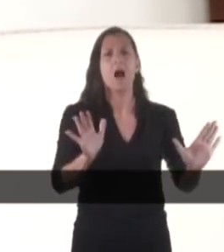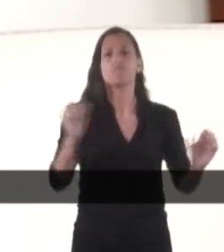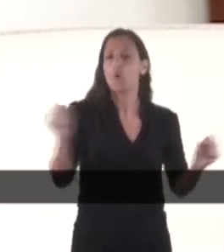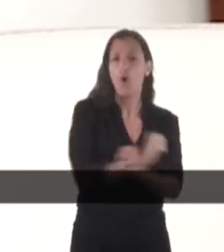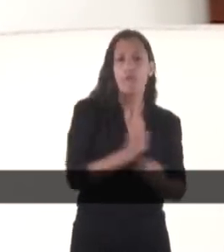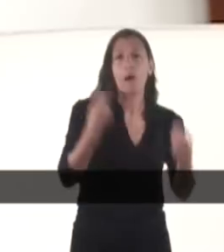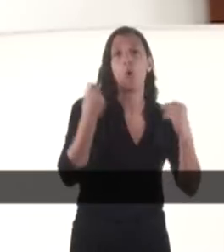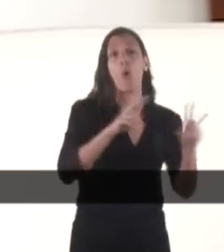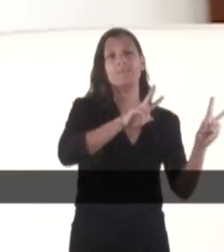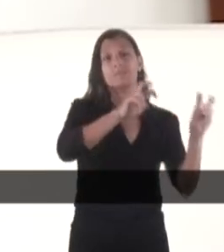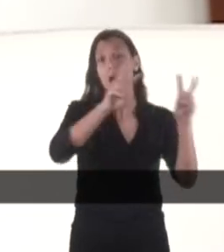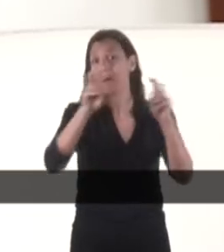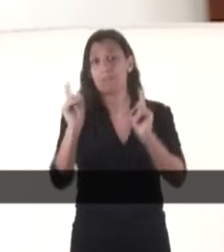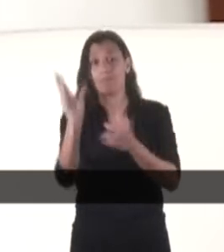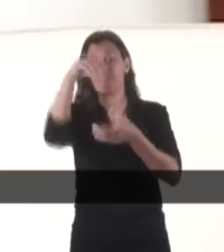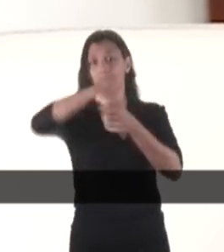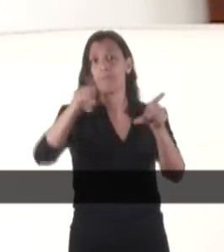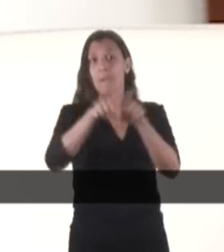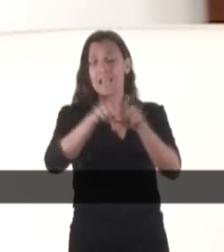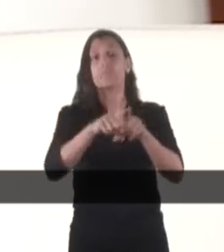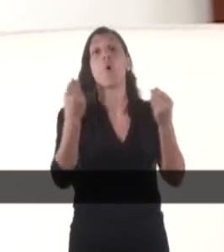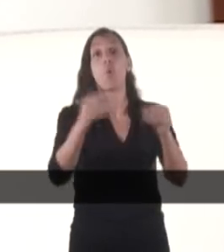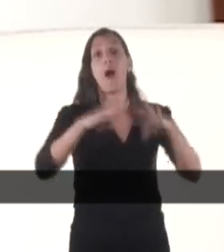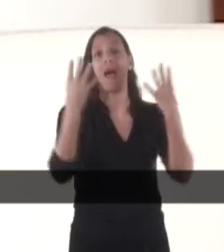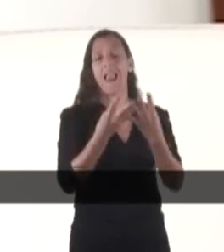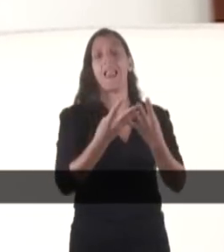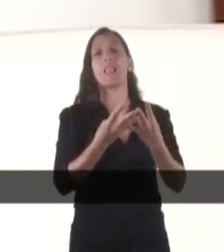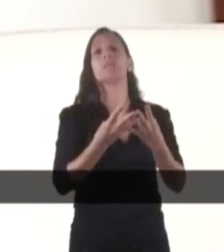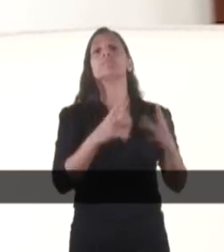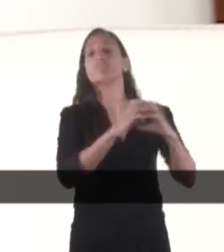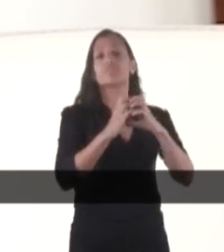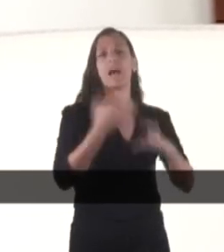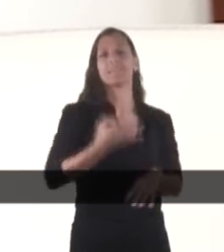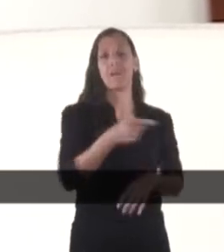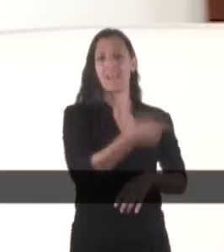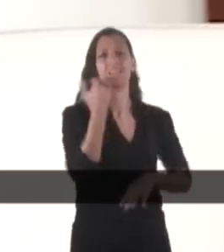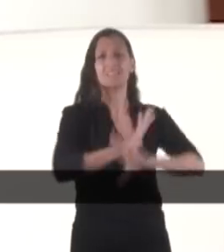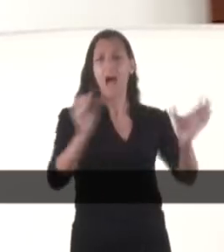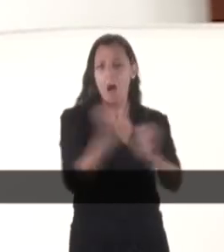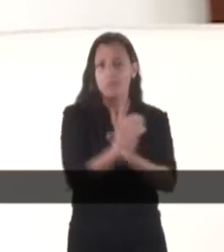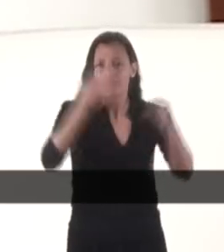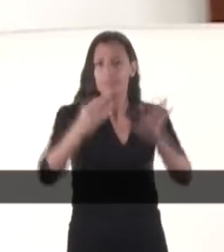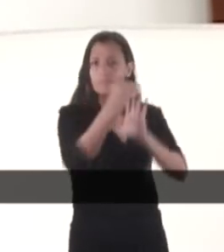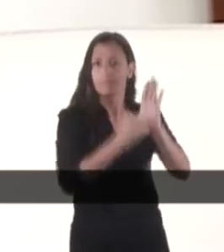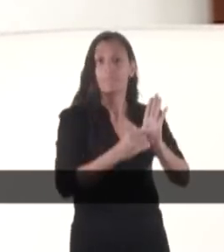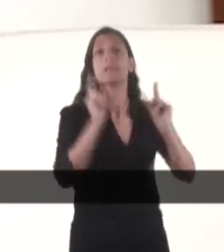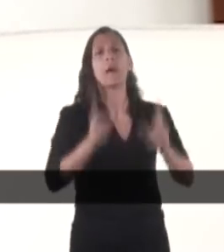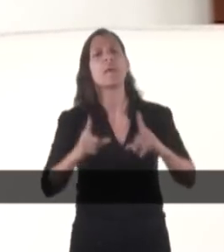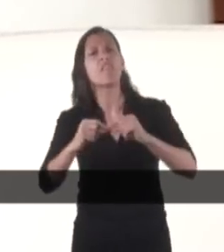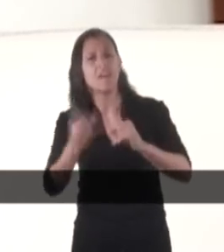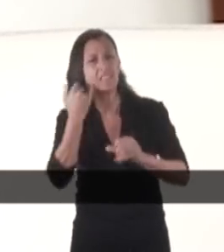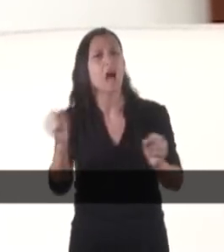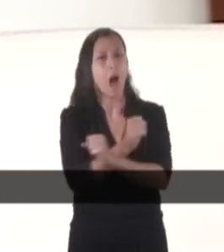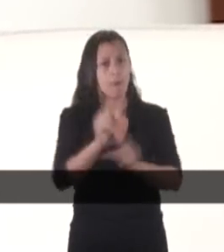el temario de las sesiones extraordinarias y si está concretado el tema de las fechas, porque ayer